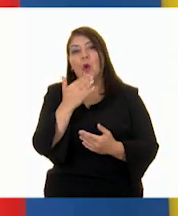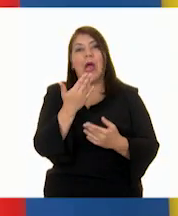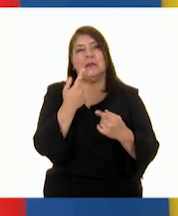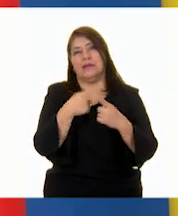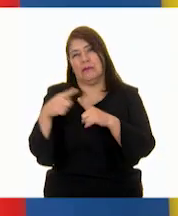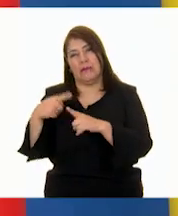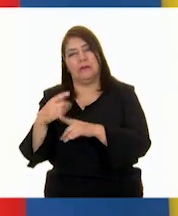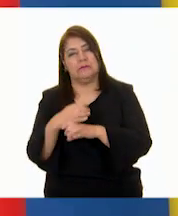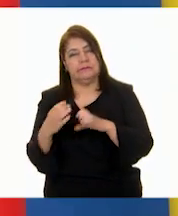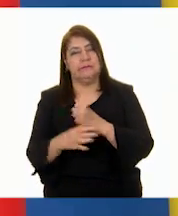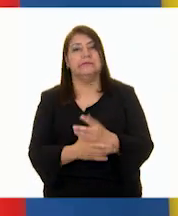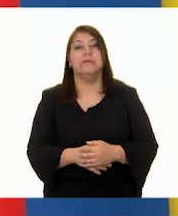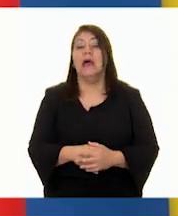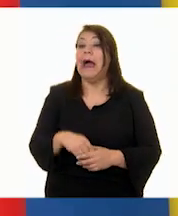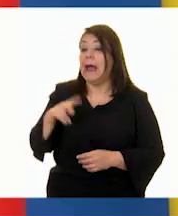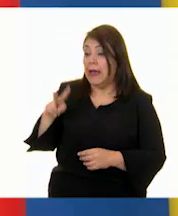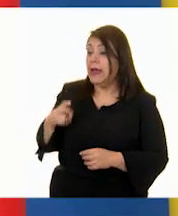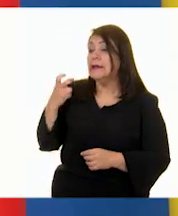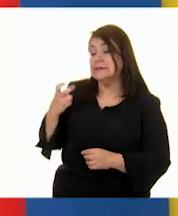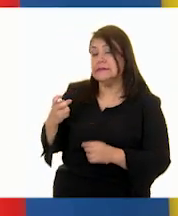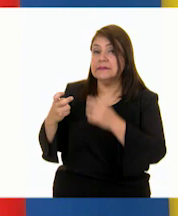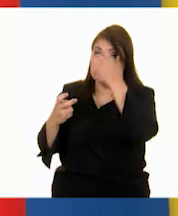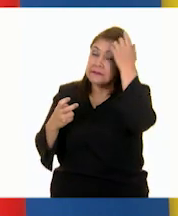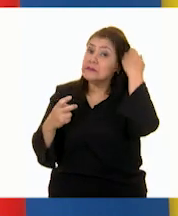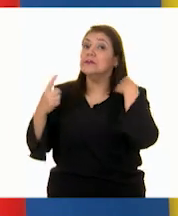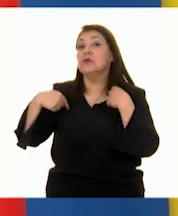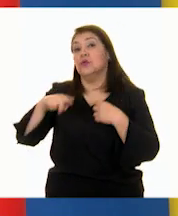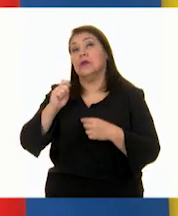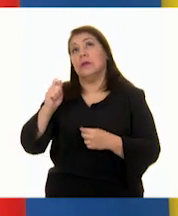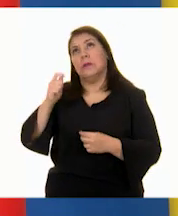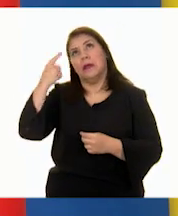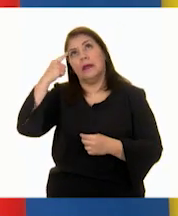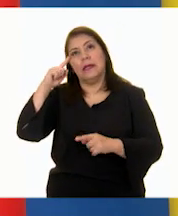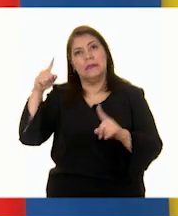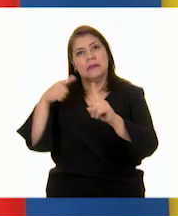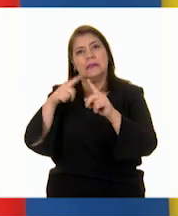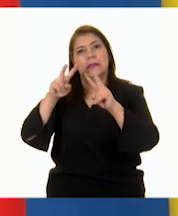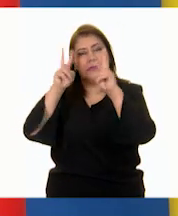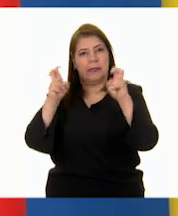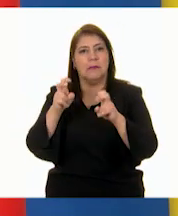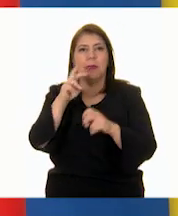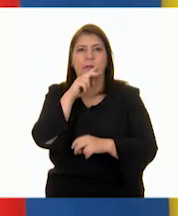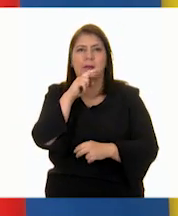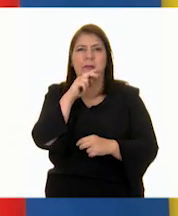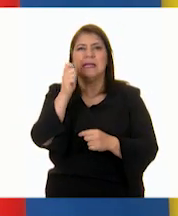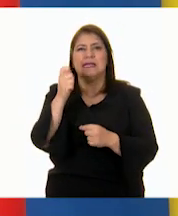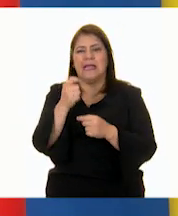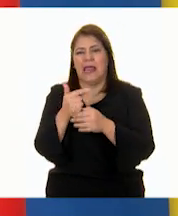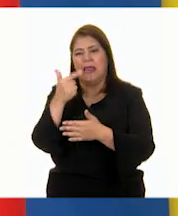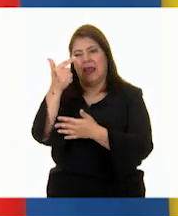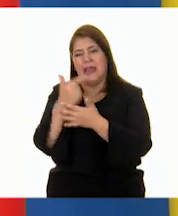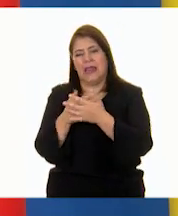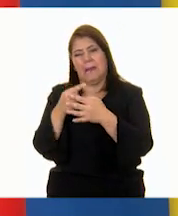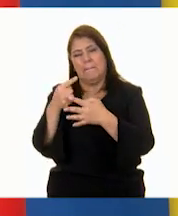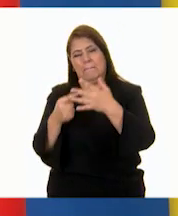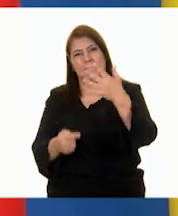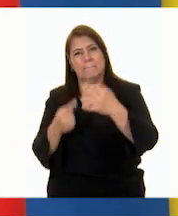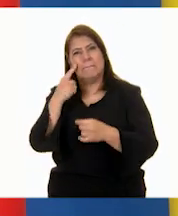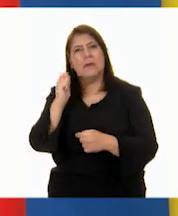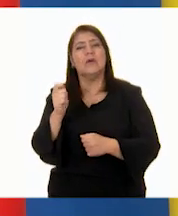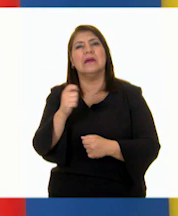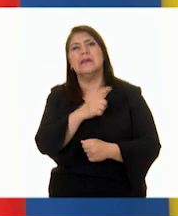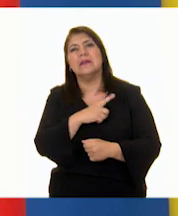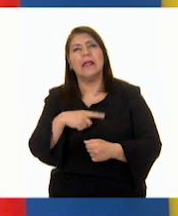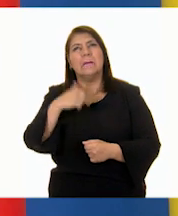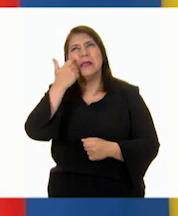Así es, maestro, y es un tema que nos preocupa mucho. Y esta era la lista más larga y como queremos saber todas las dificultades